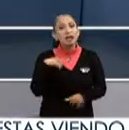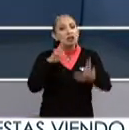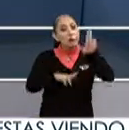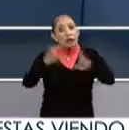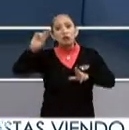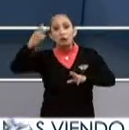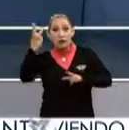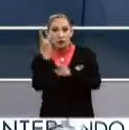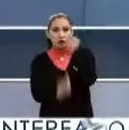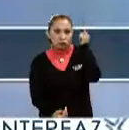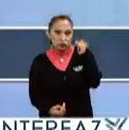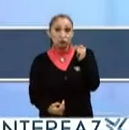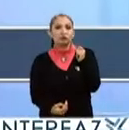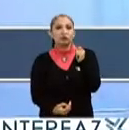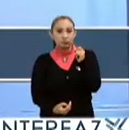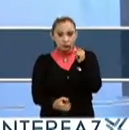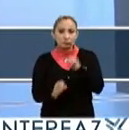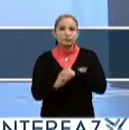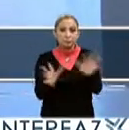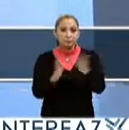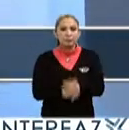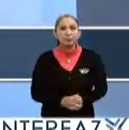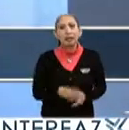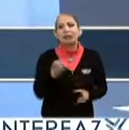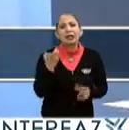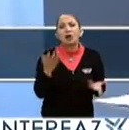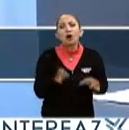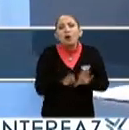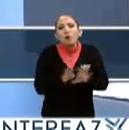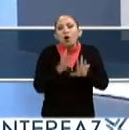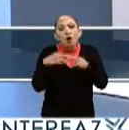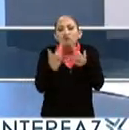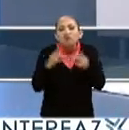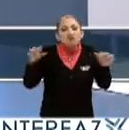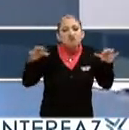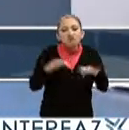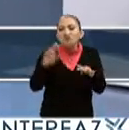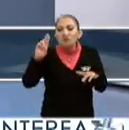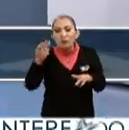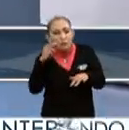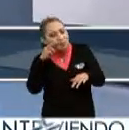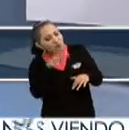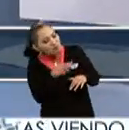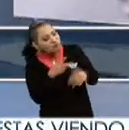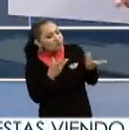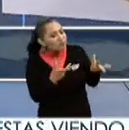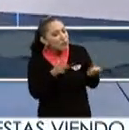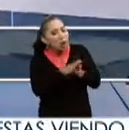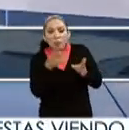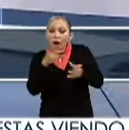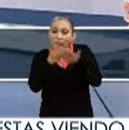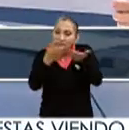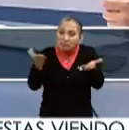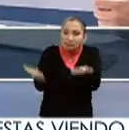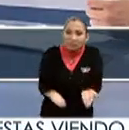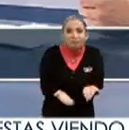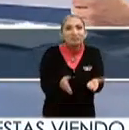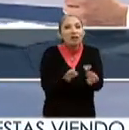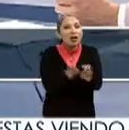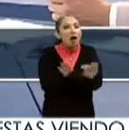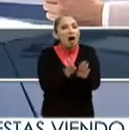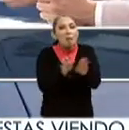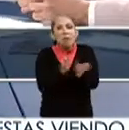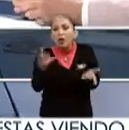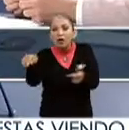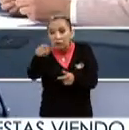normalistas y universitarios. Universitarios, Sí, claro, por supuesto. Claro. En ese sentido, ¿cómo fue esa reacción de los universitarios? ¿Cómo se les abrió la puerta?